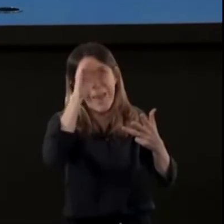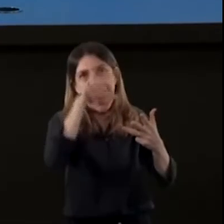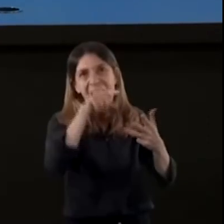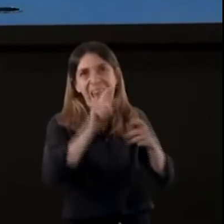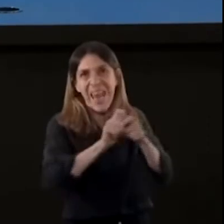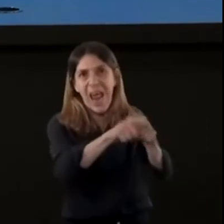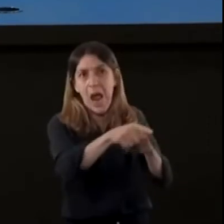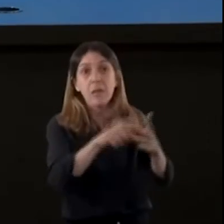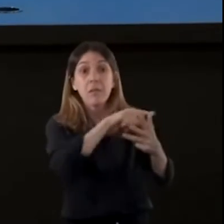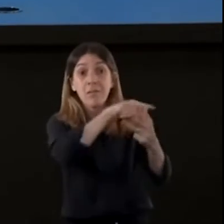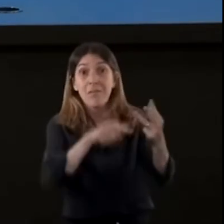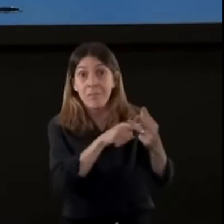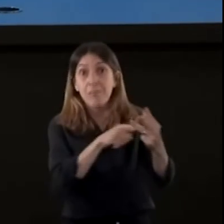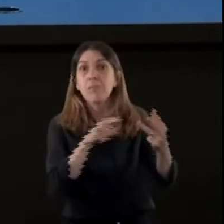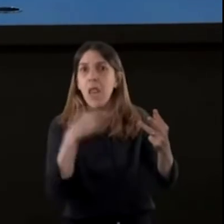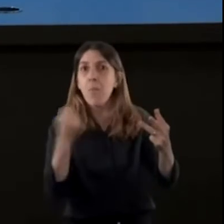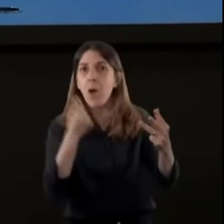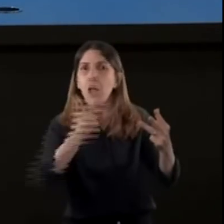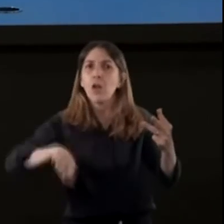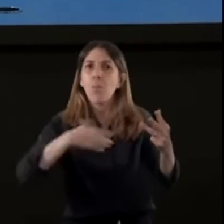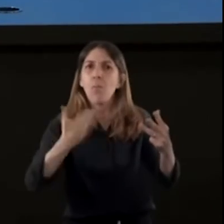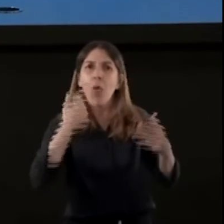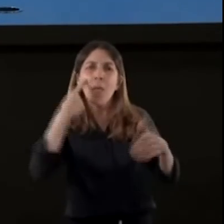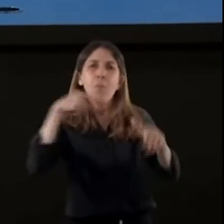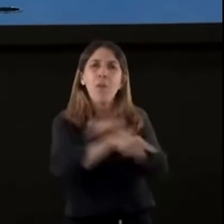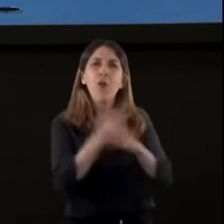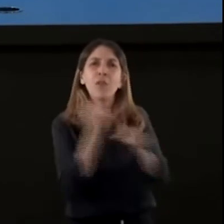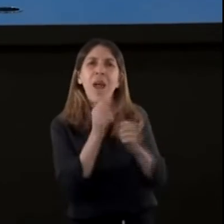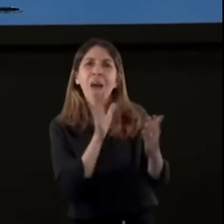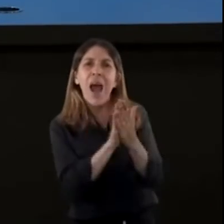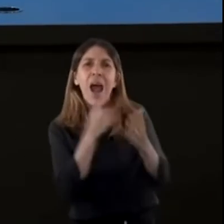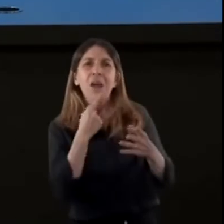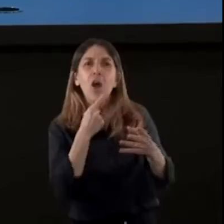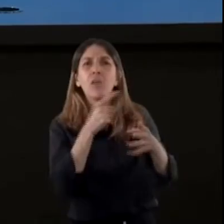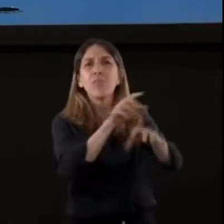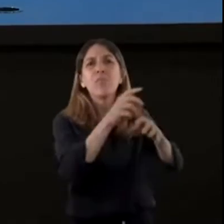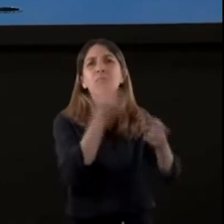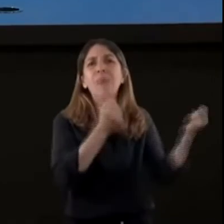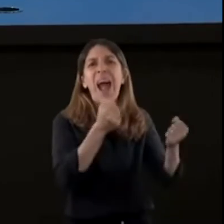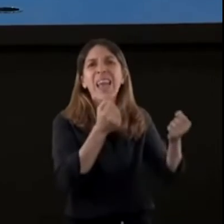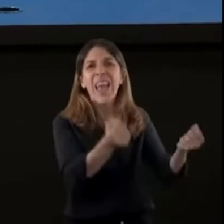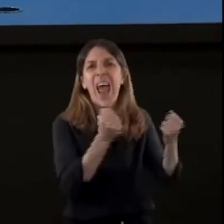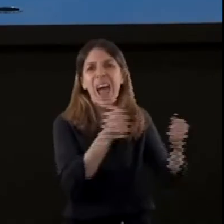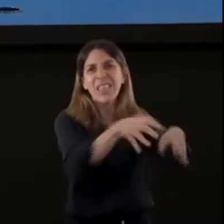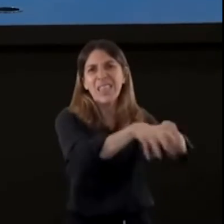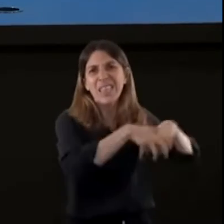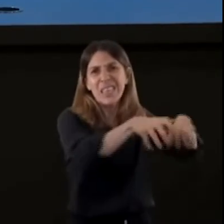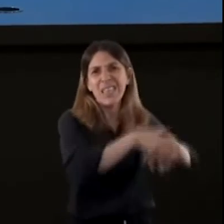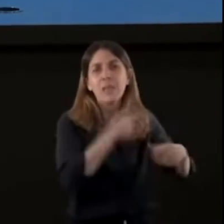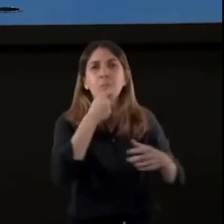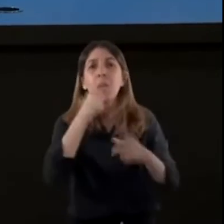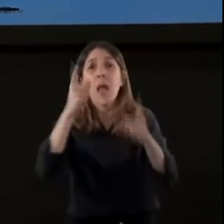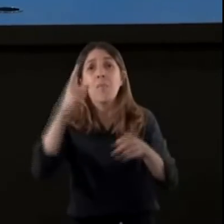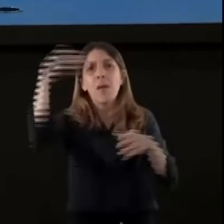es clave que podamos, por supuesto, profundizar el trabajo con nuestra maquinaria agrícola para el campo, como con las perforadoras para el